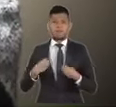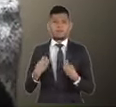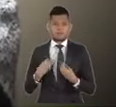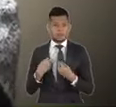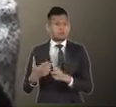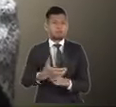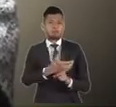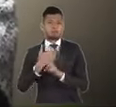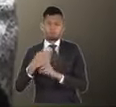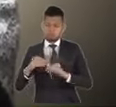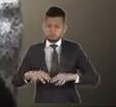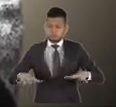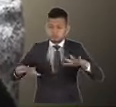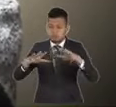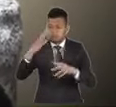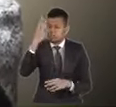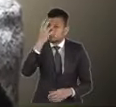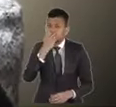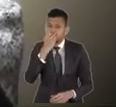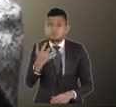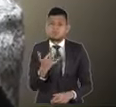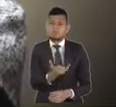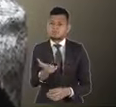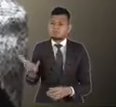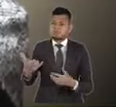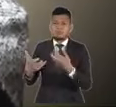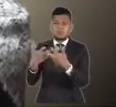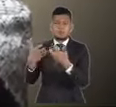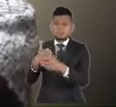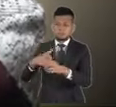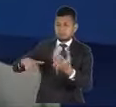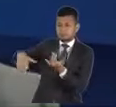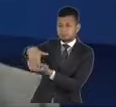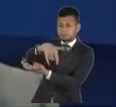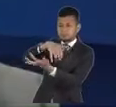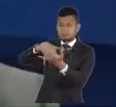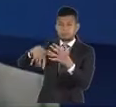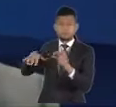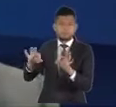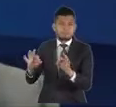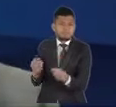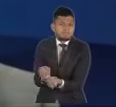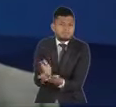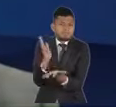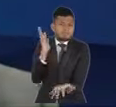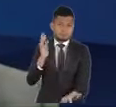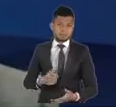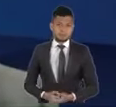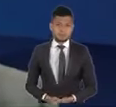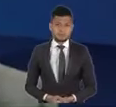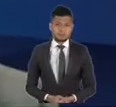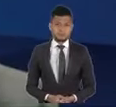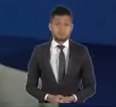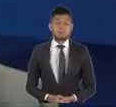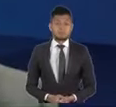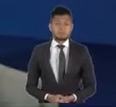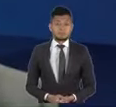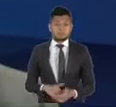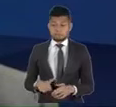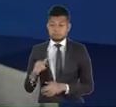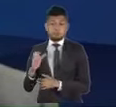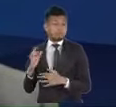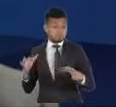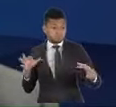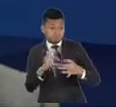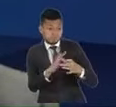y que cuenta con un ecosistema tan rico. El PNUD en Colombia celebra la Alianza por el Hábitat